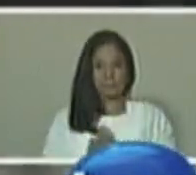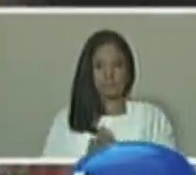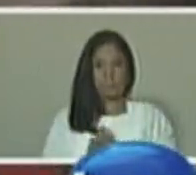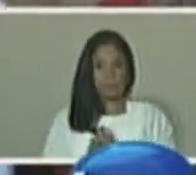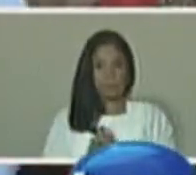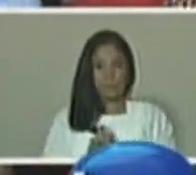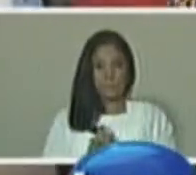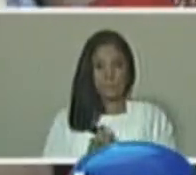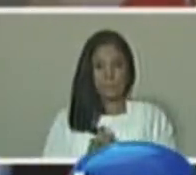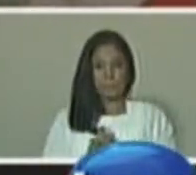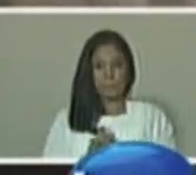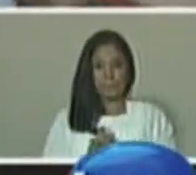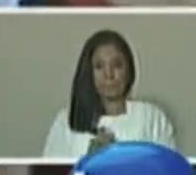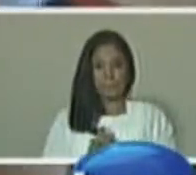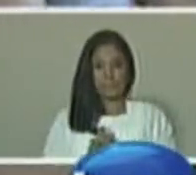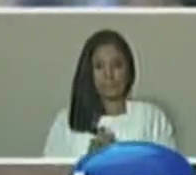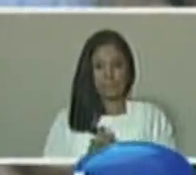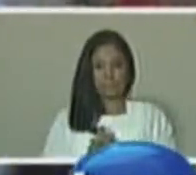se siente.